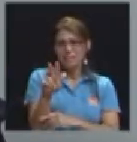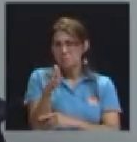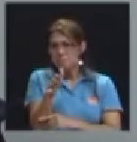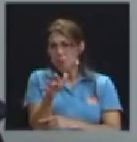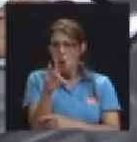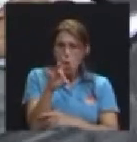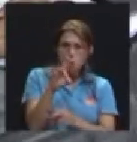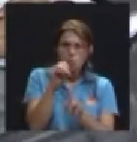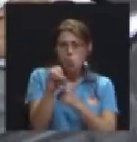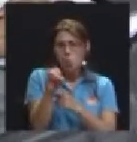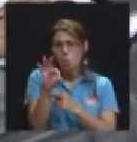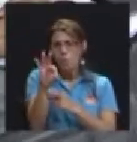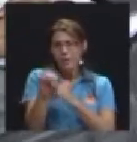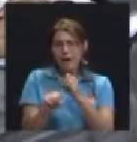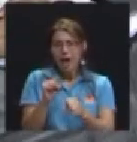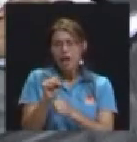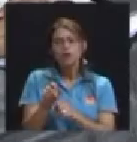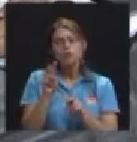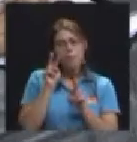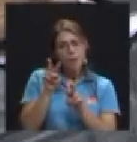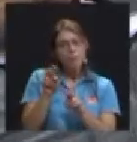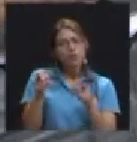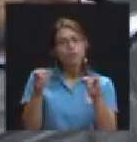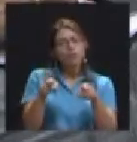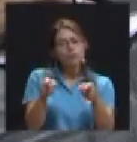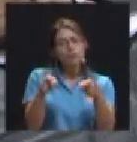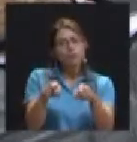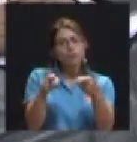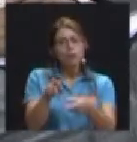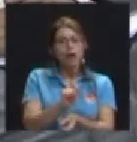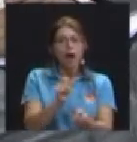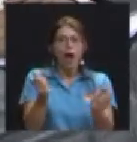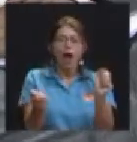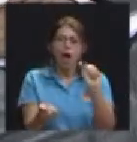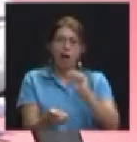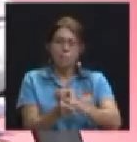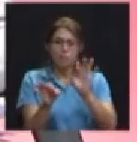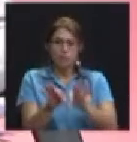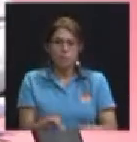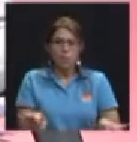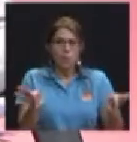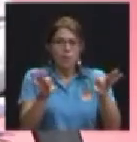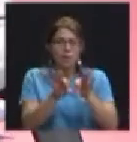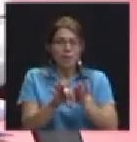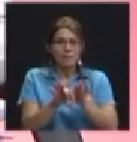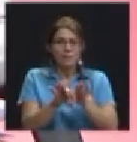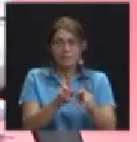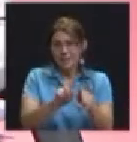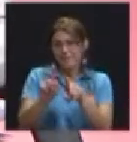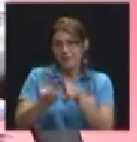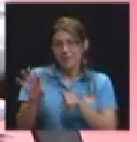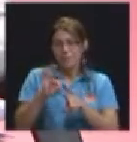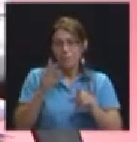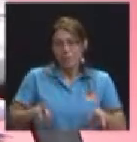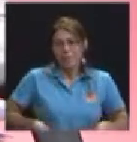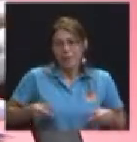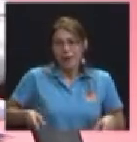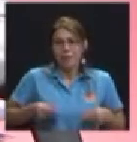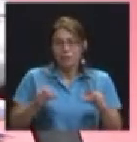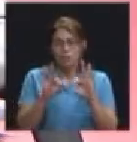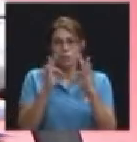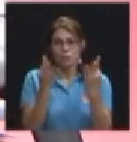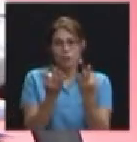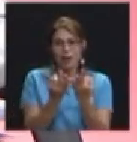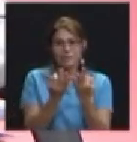algunos cambios, digamos, importantes en la estructura de gasto de los hogares, y también en la estructura